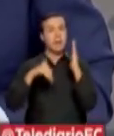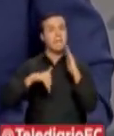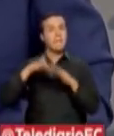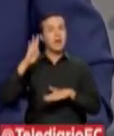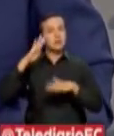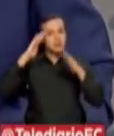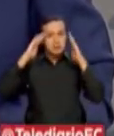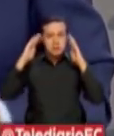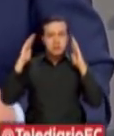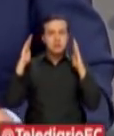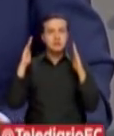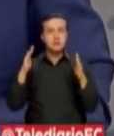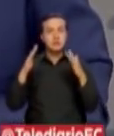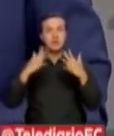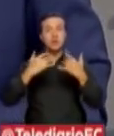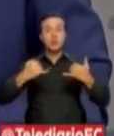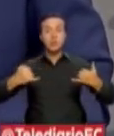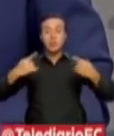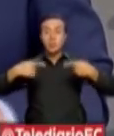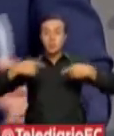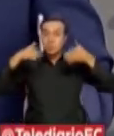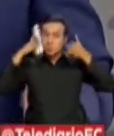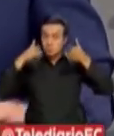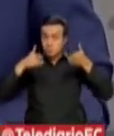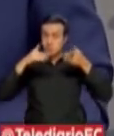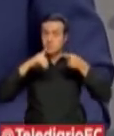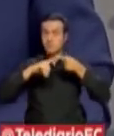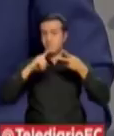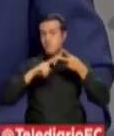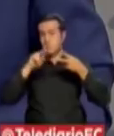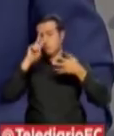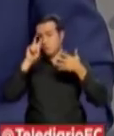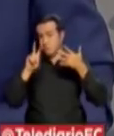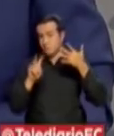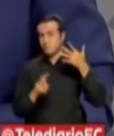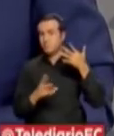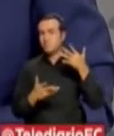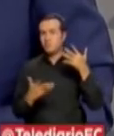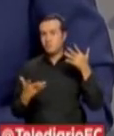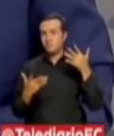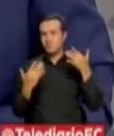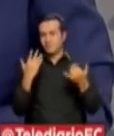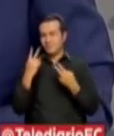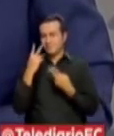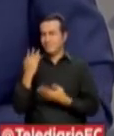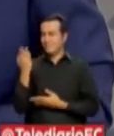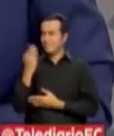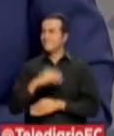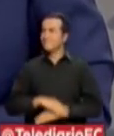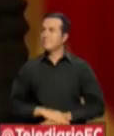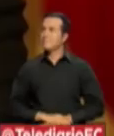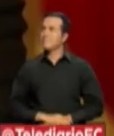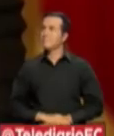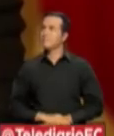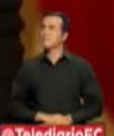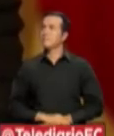atención a la frontera además se refirió a otros temas que detallamos a continuación